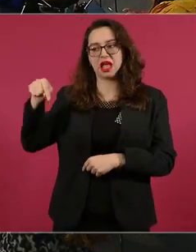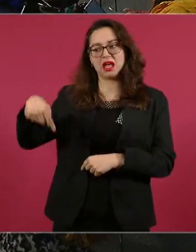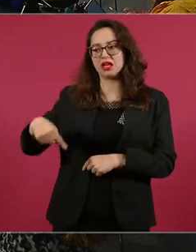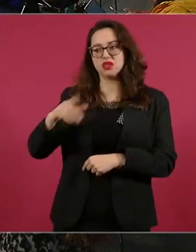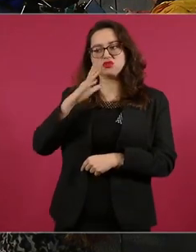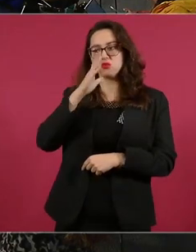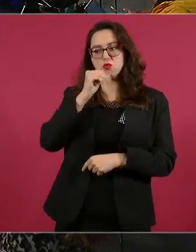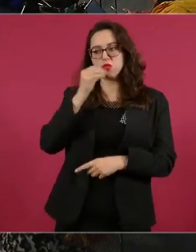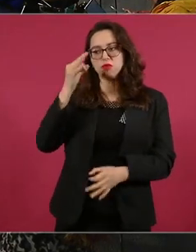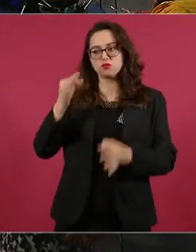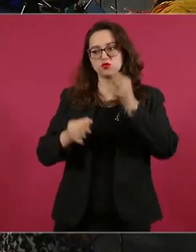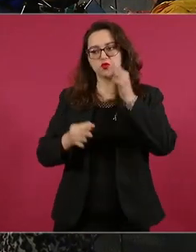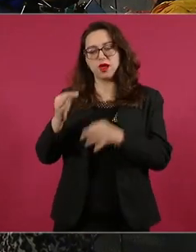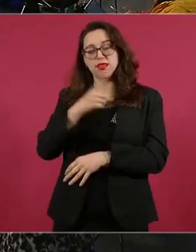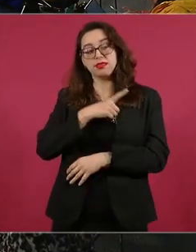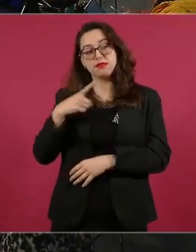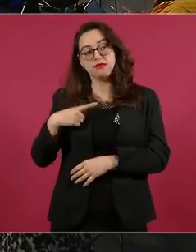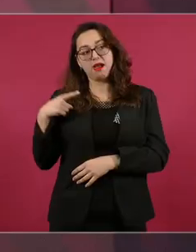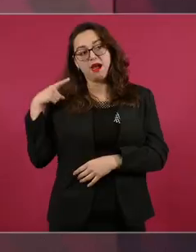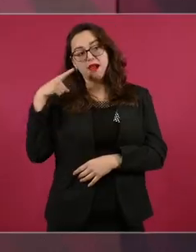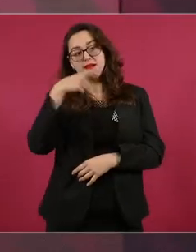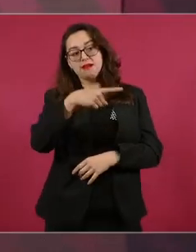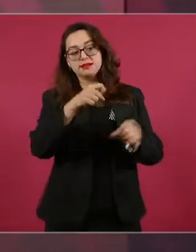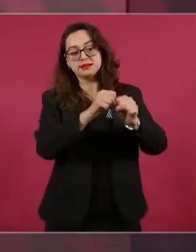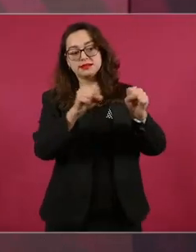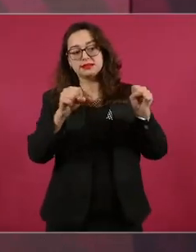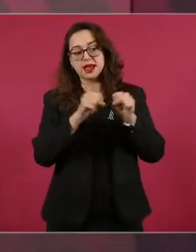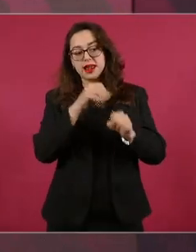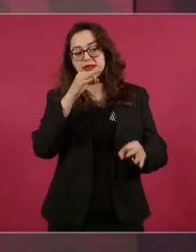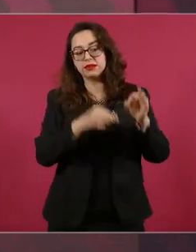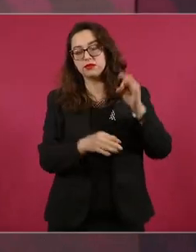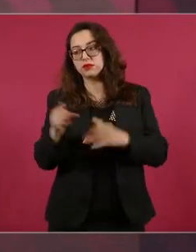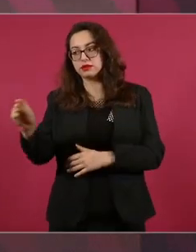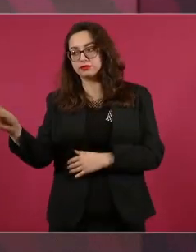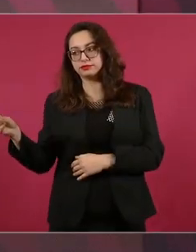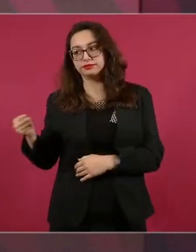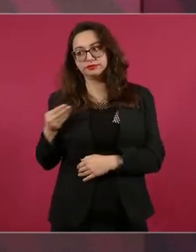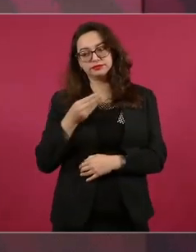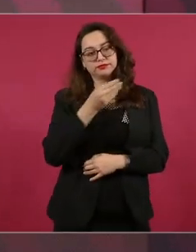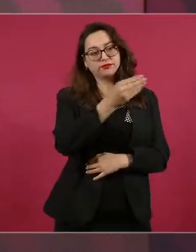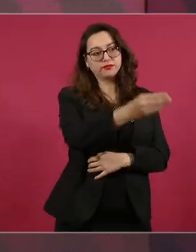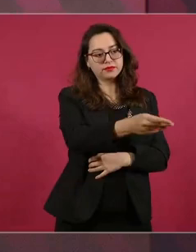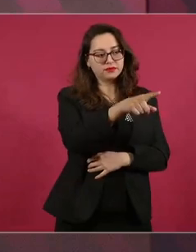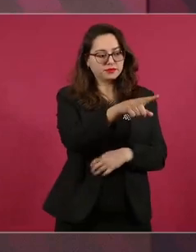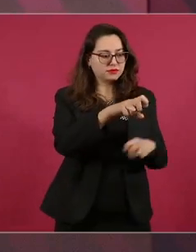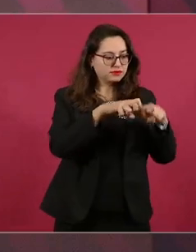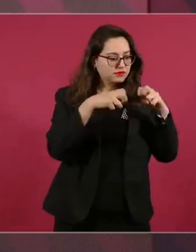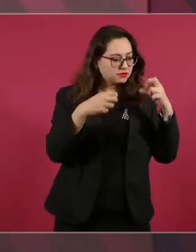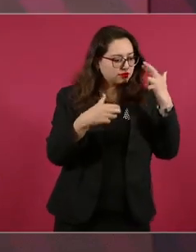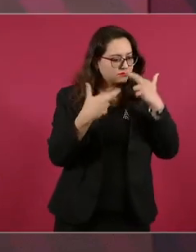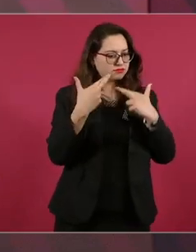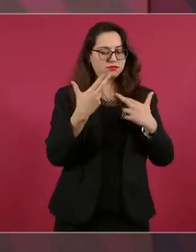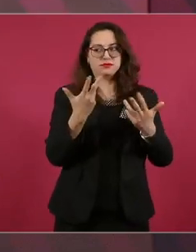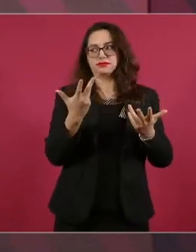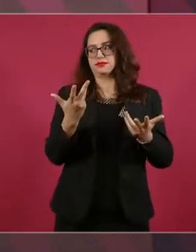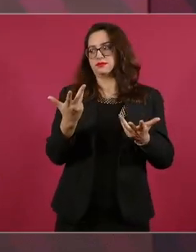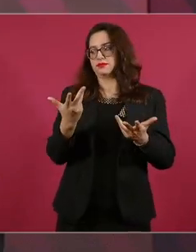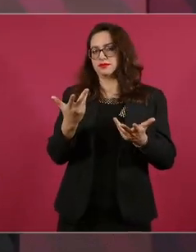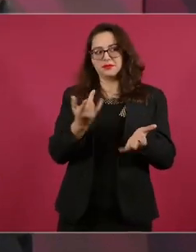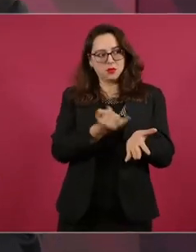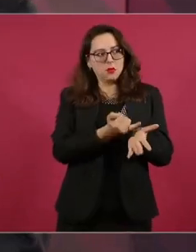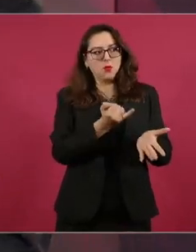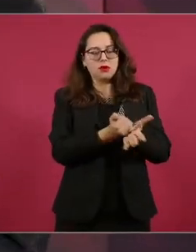ya resolvieron de que sí debe de pagarse, se deben de pagar los